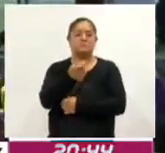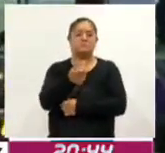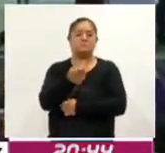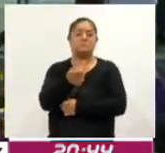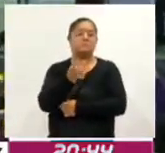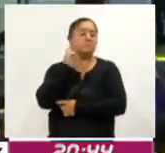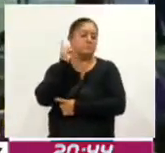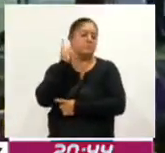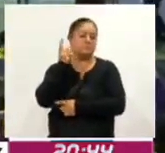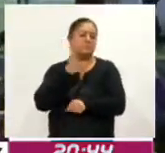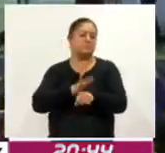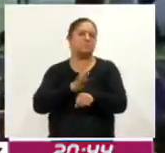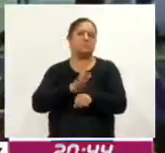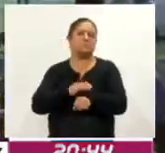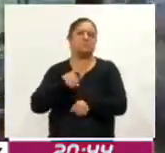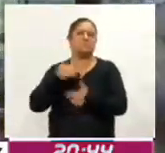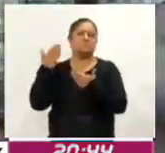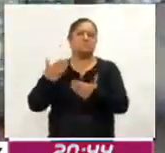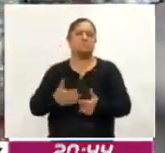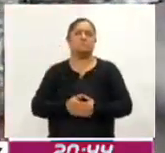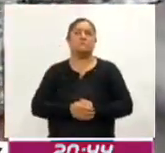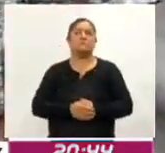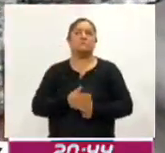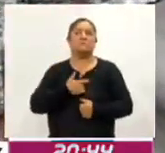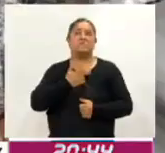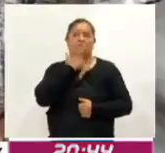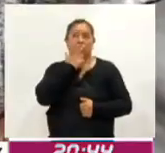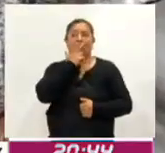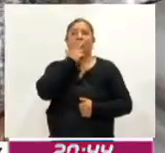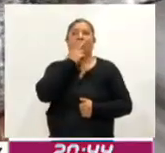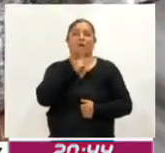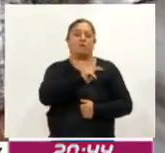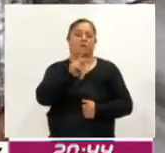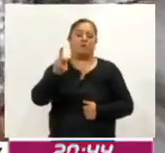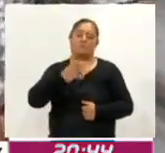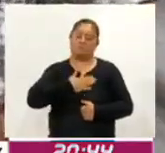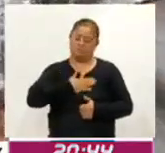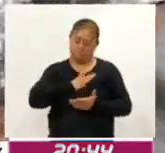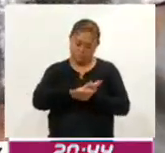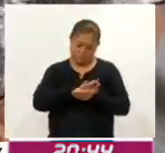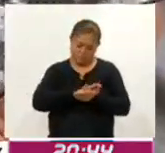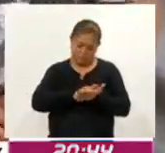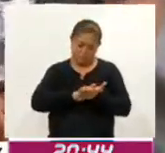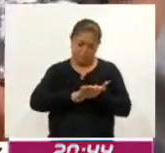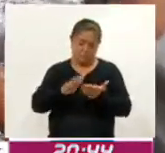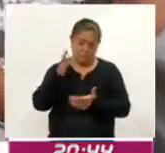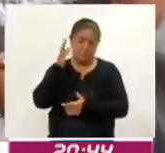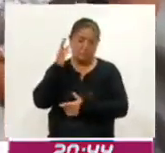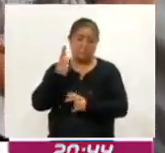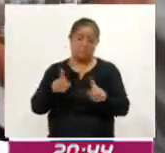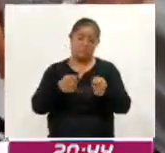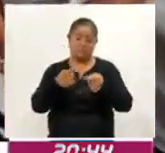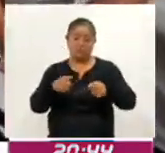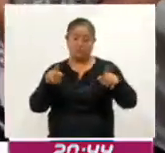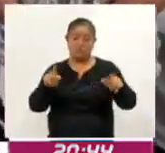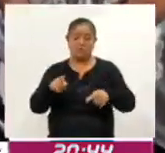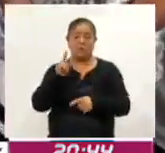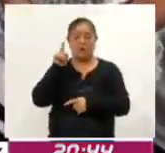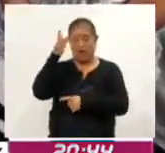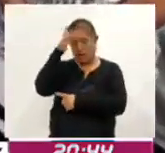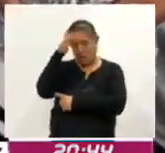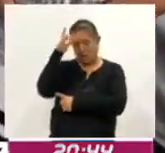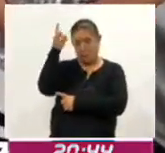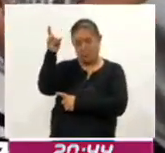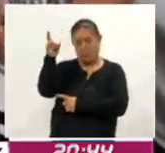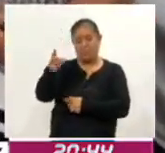un poquito más por aquí y disfrutar un poquito con ustedes nuestra humilde música desde Cuernavaca, Morelos. Y bien, así con